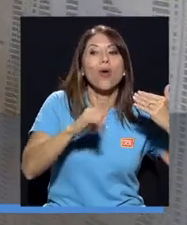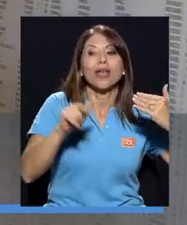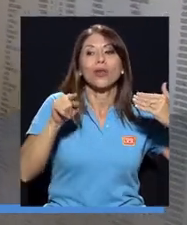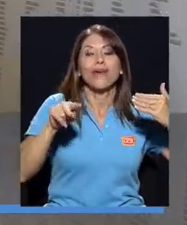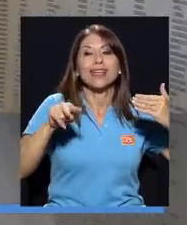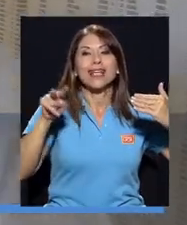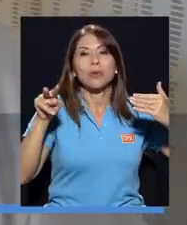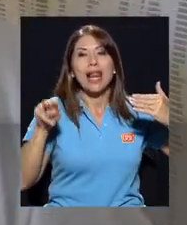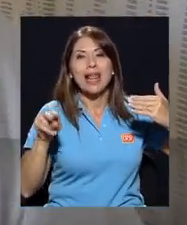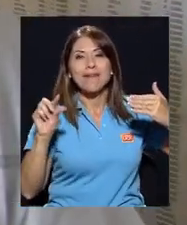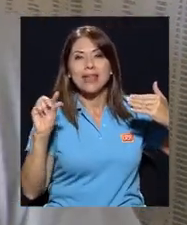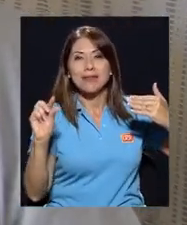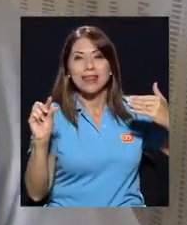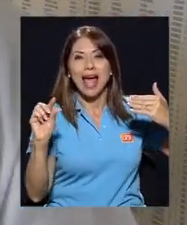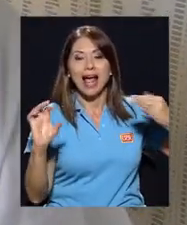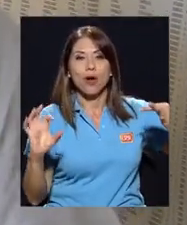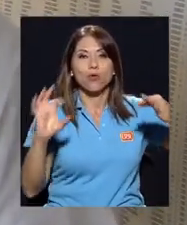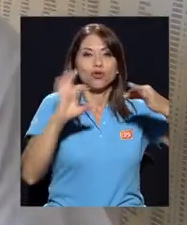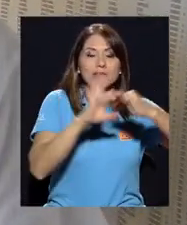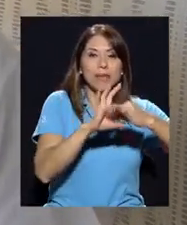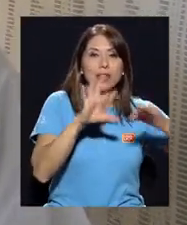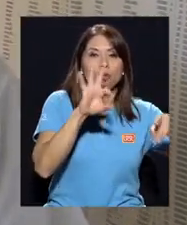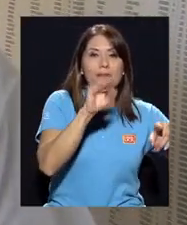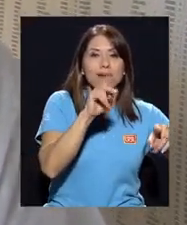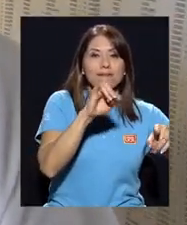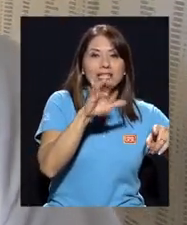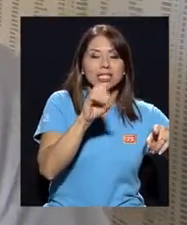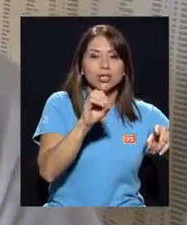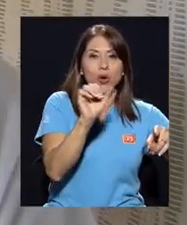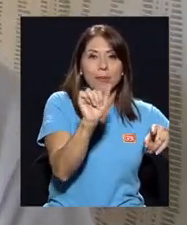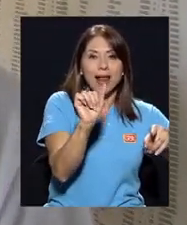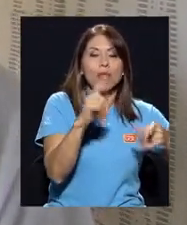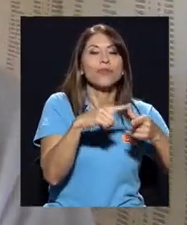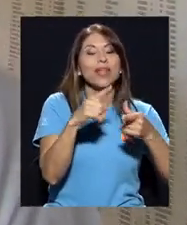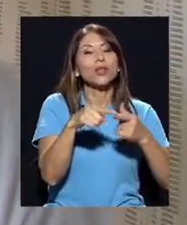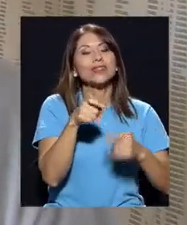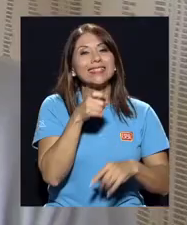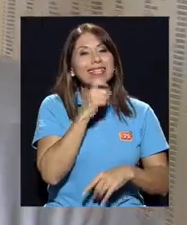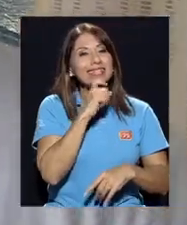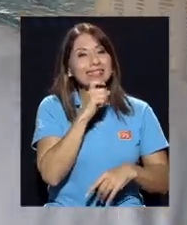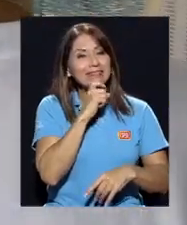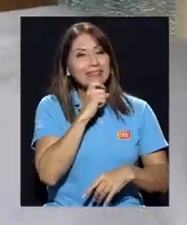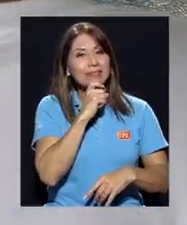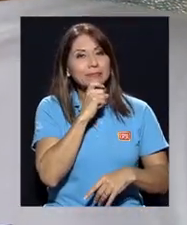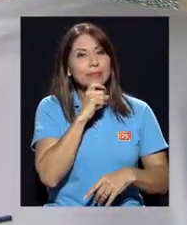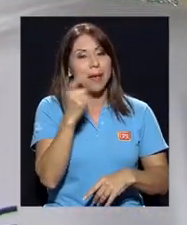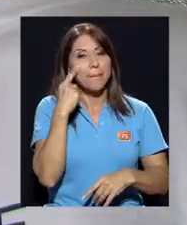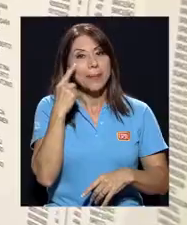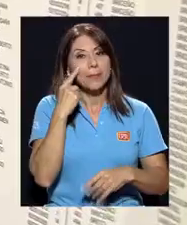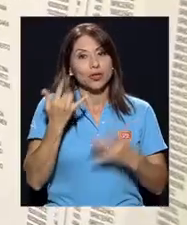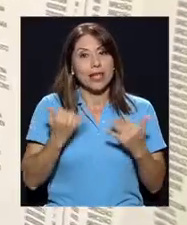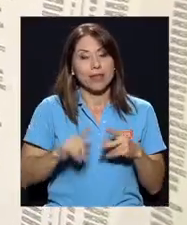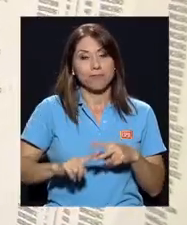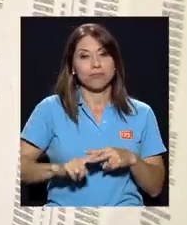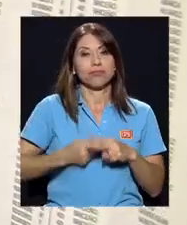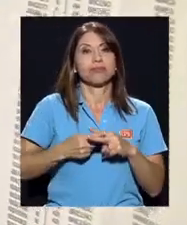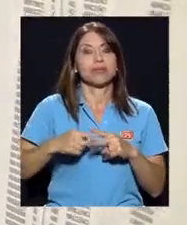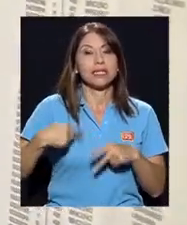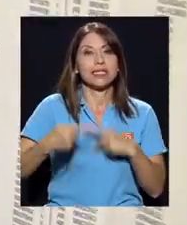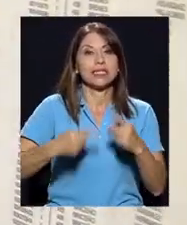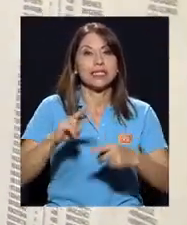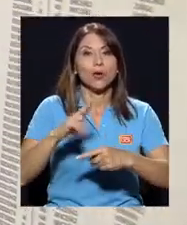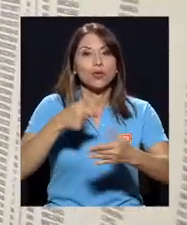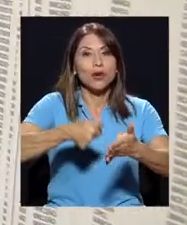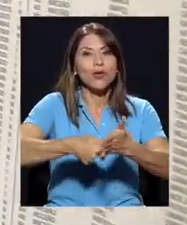fabricio alvarado entonces es difícil porque vemos como este arranque de segunda ronda realmente está como muy